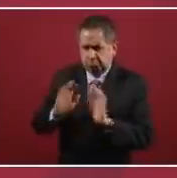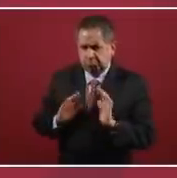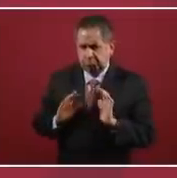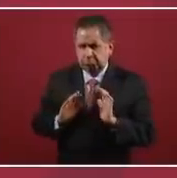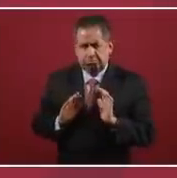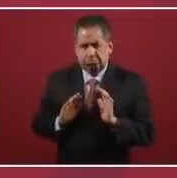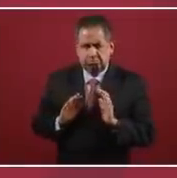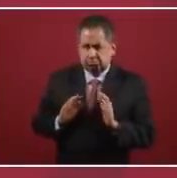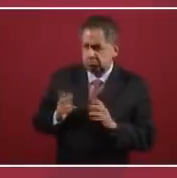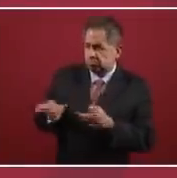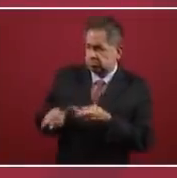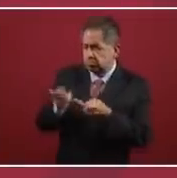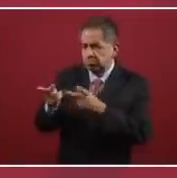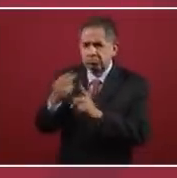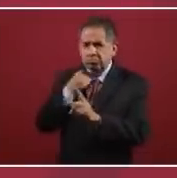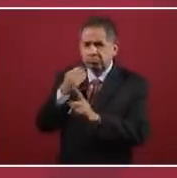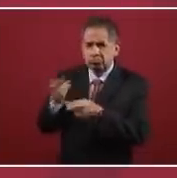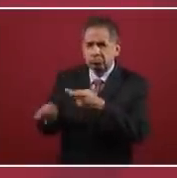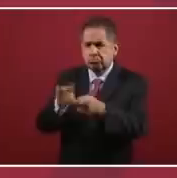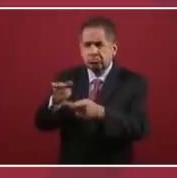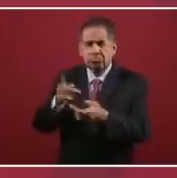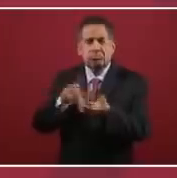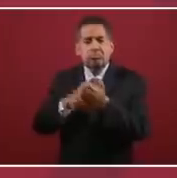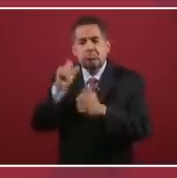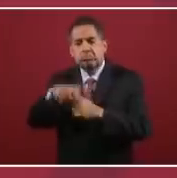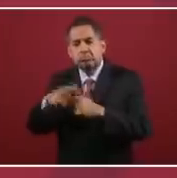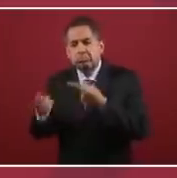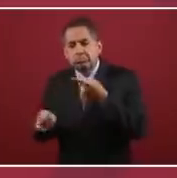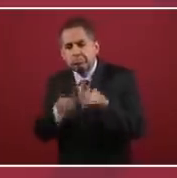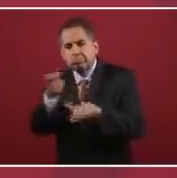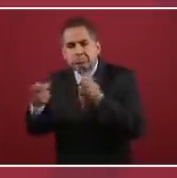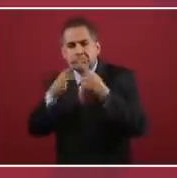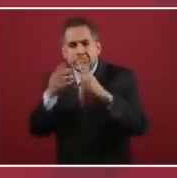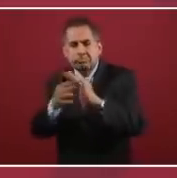toda consulta causa honorario,